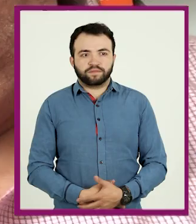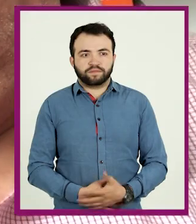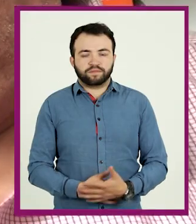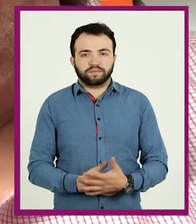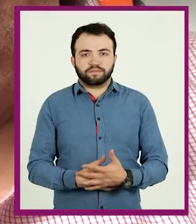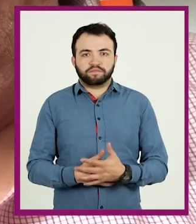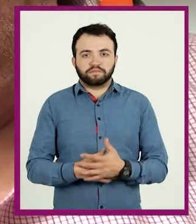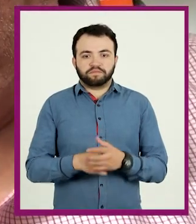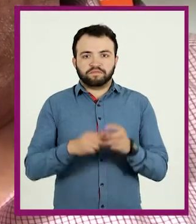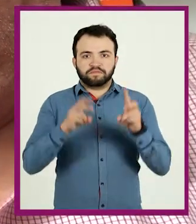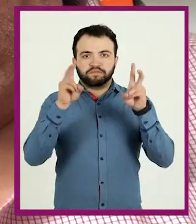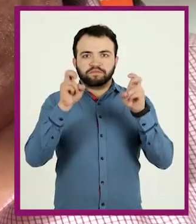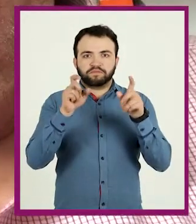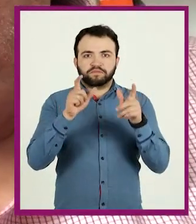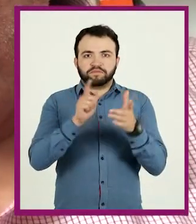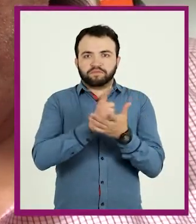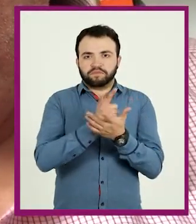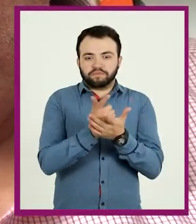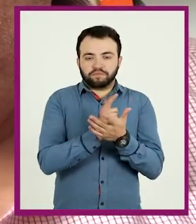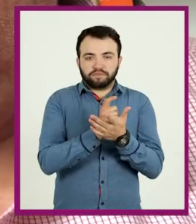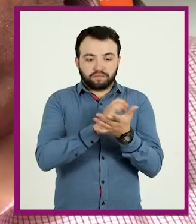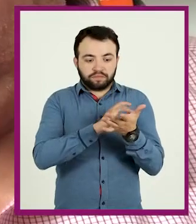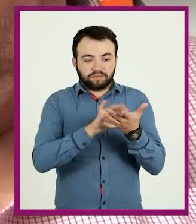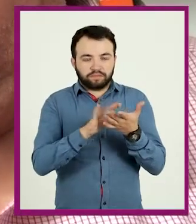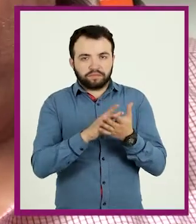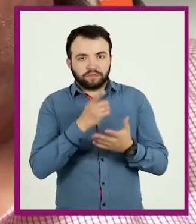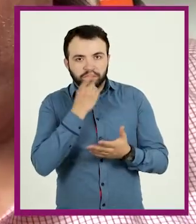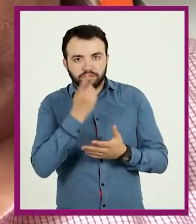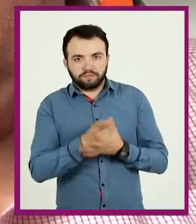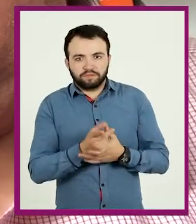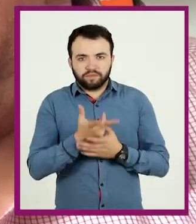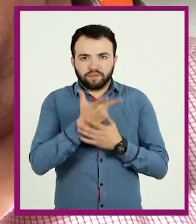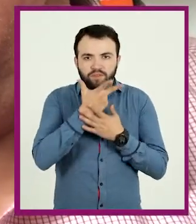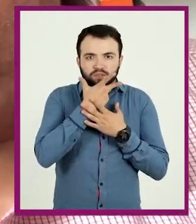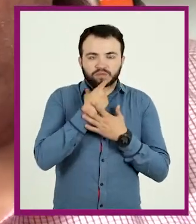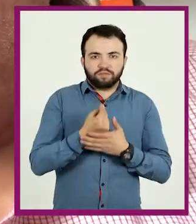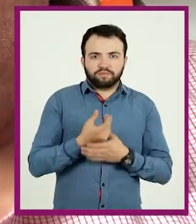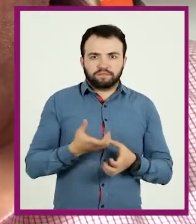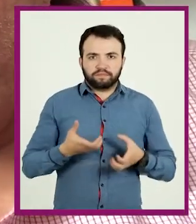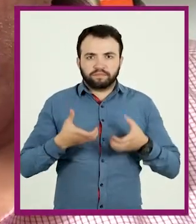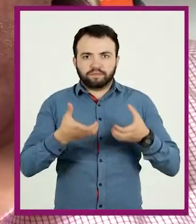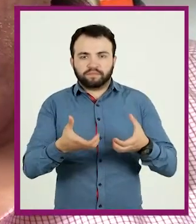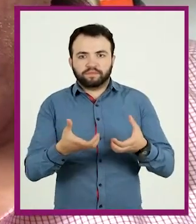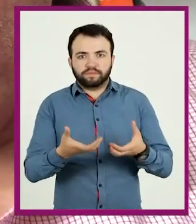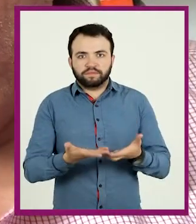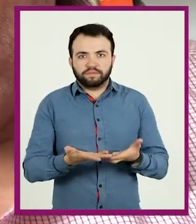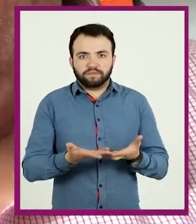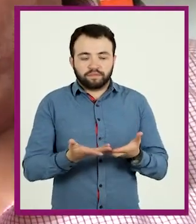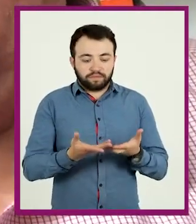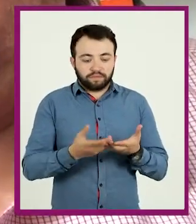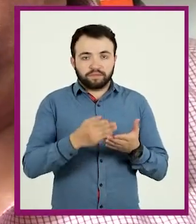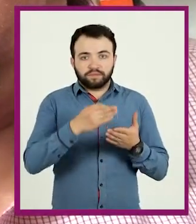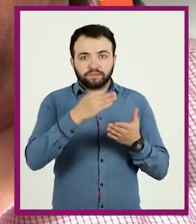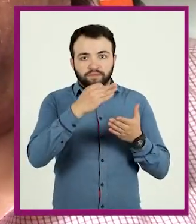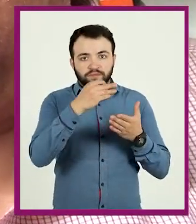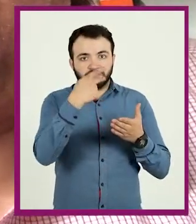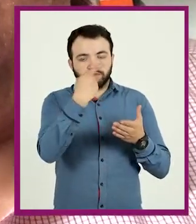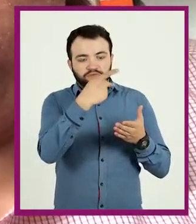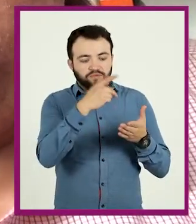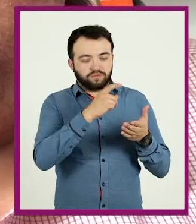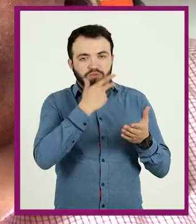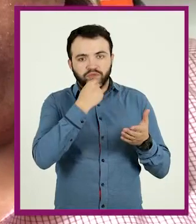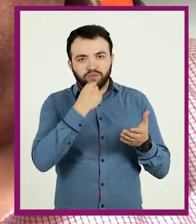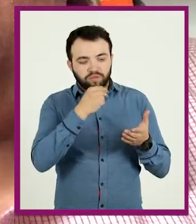L'homme dans la rue. El hombre en la calle. Fragmento de